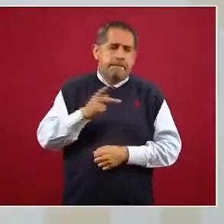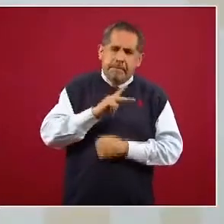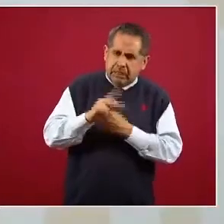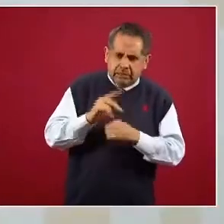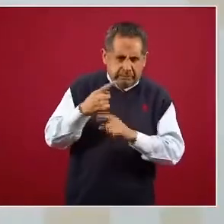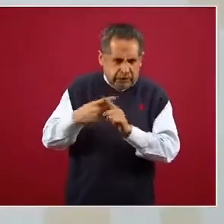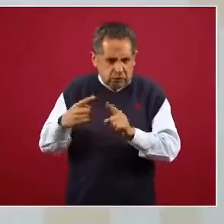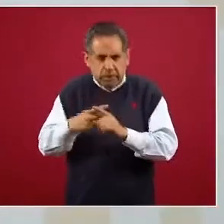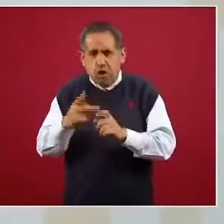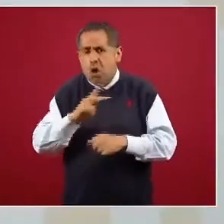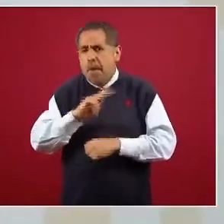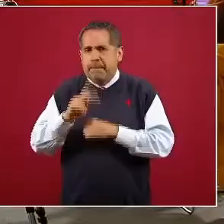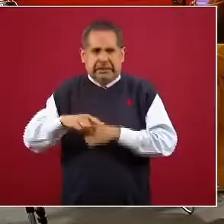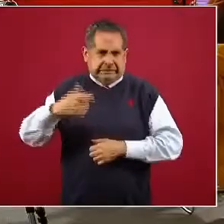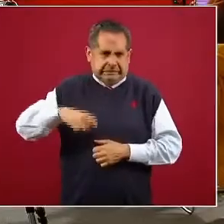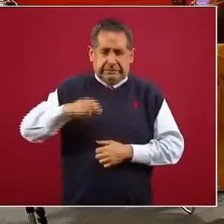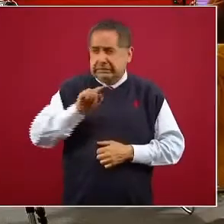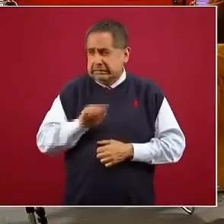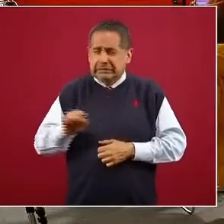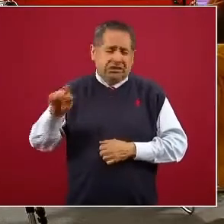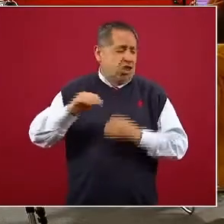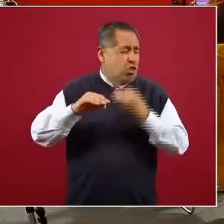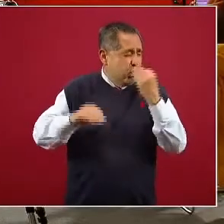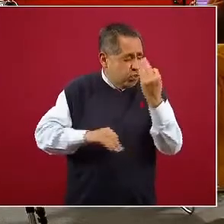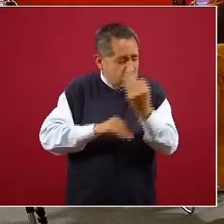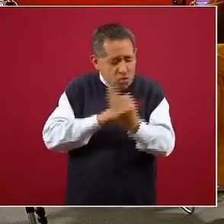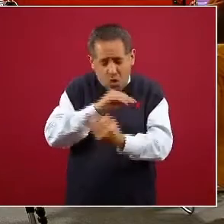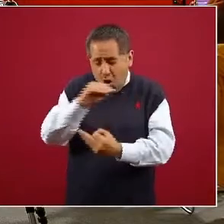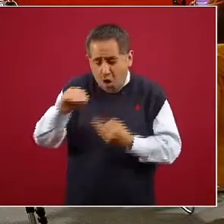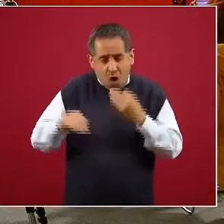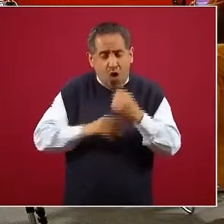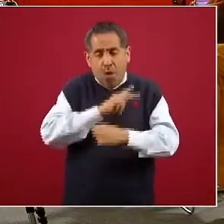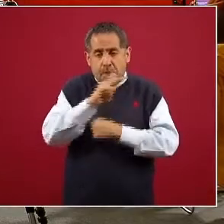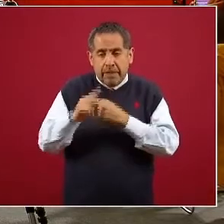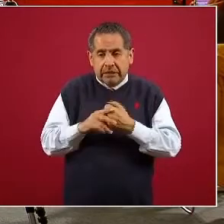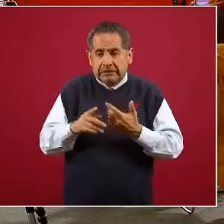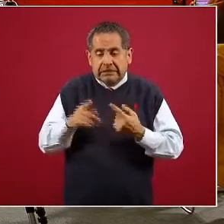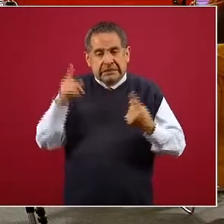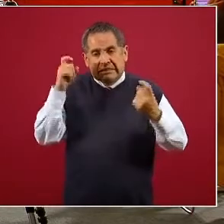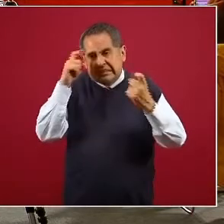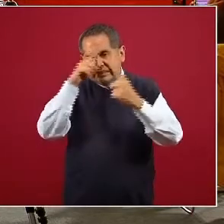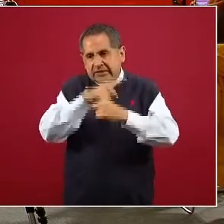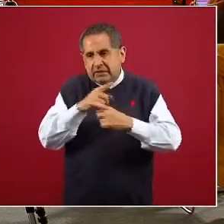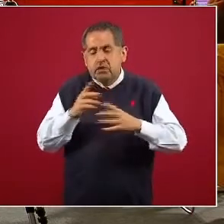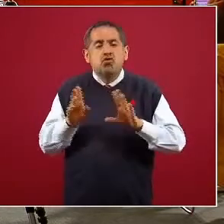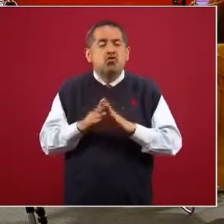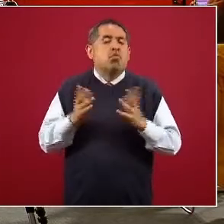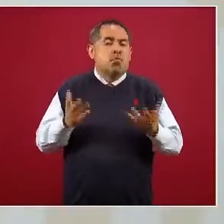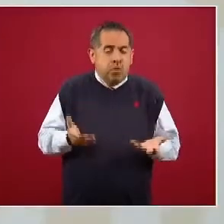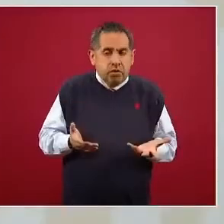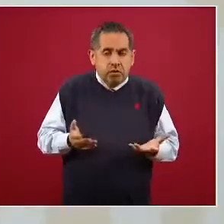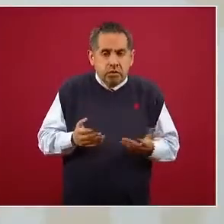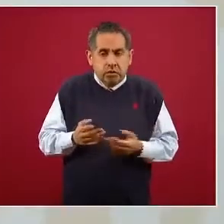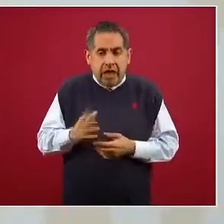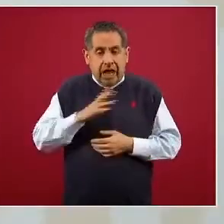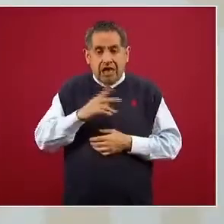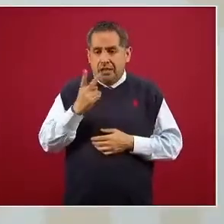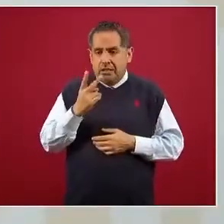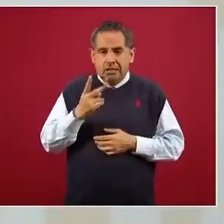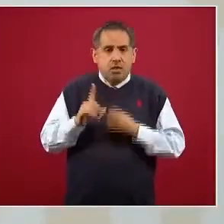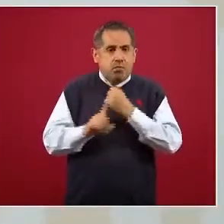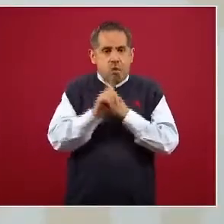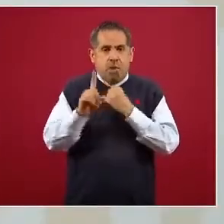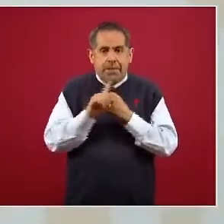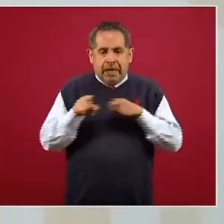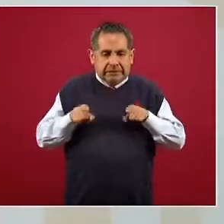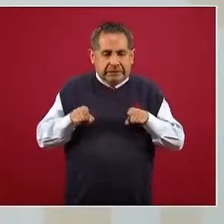ingresos altos, en todos los países se vive una dificultad para reconciliar dos